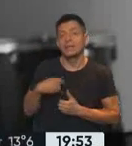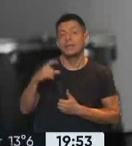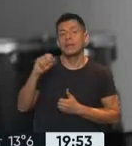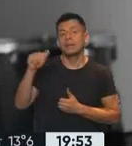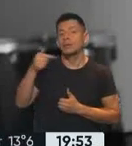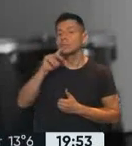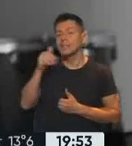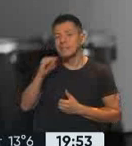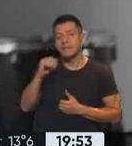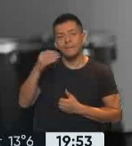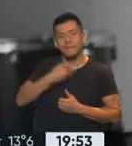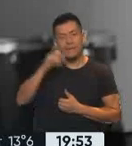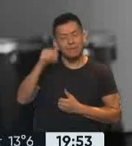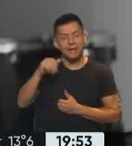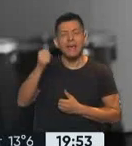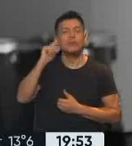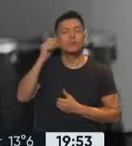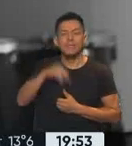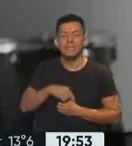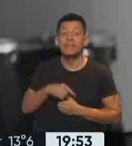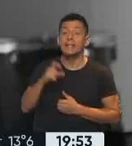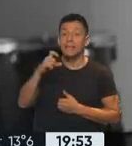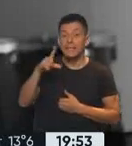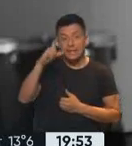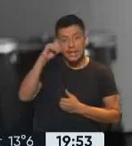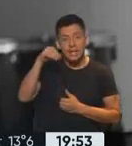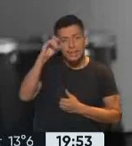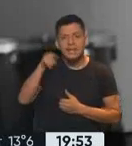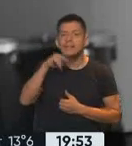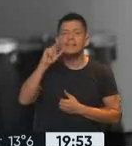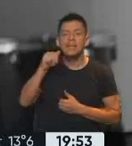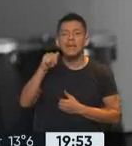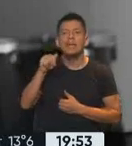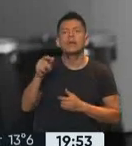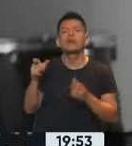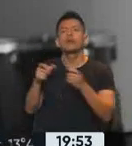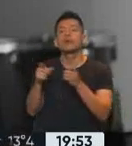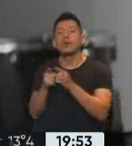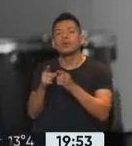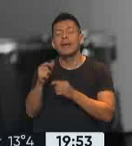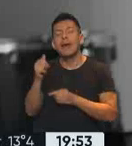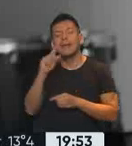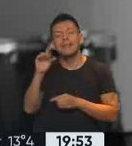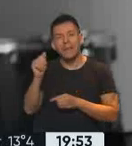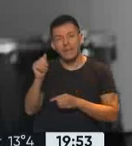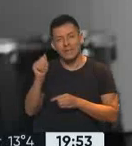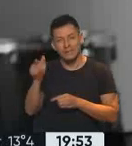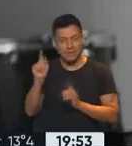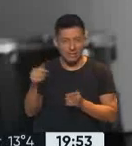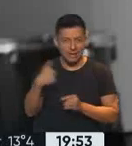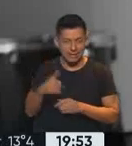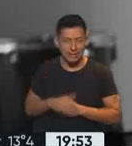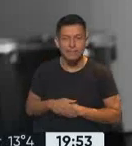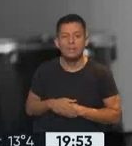Agustín Mendilajarzu. Clementina, mejor cortometraje para Ida, también una película argentina de Ignacio Ragone. En la